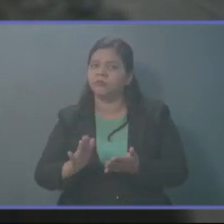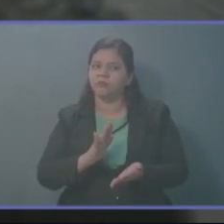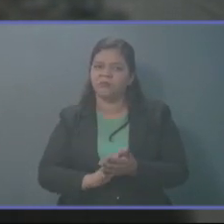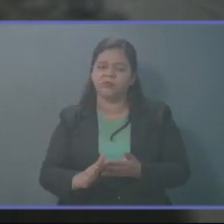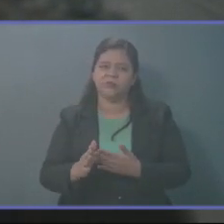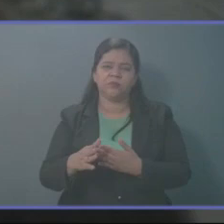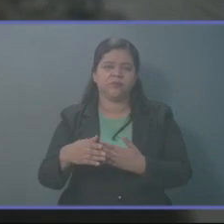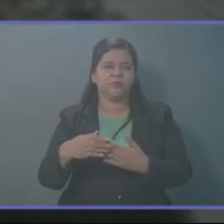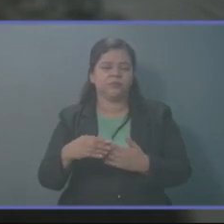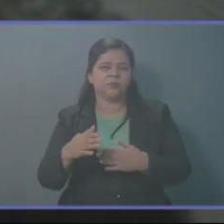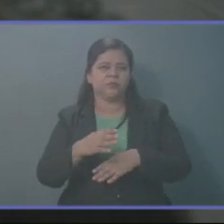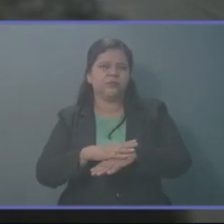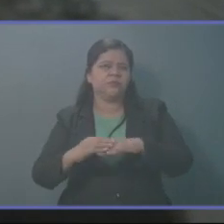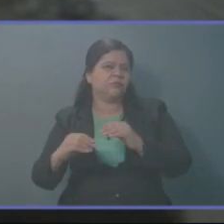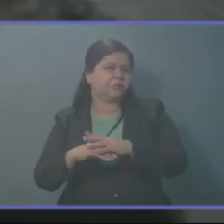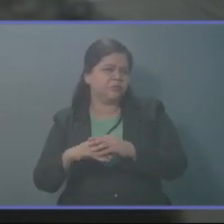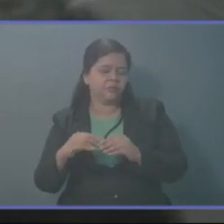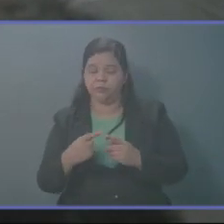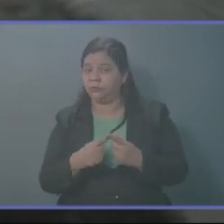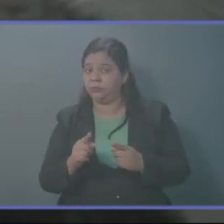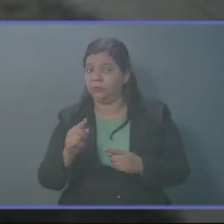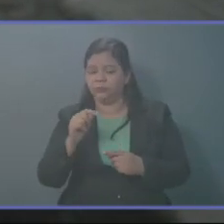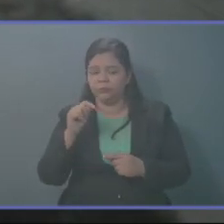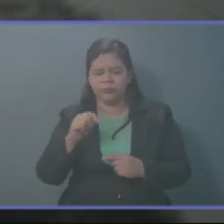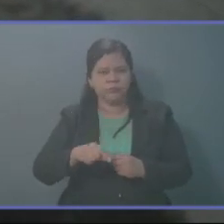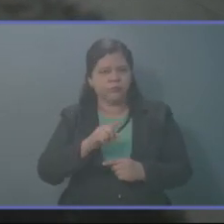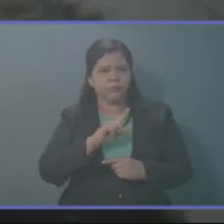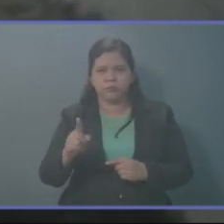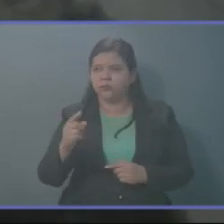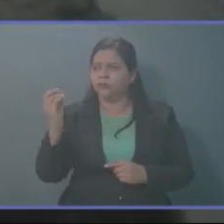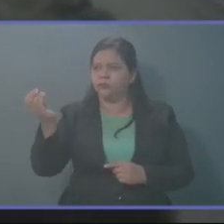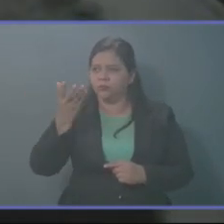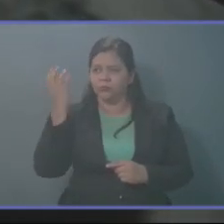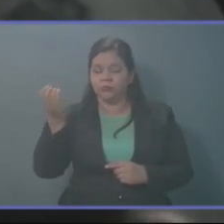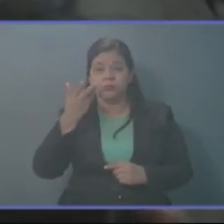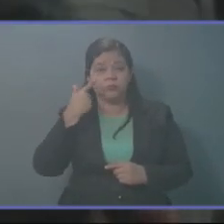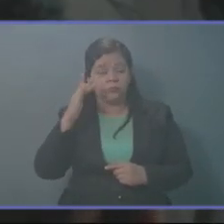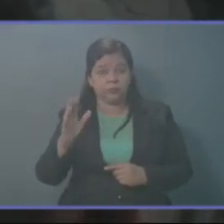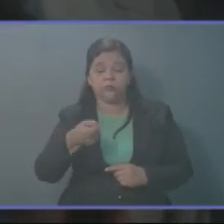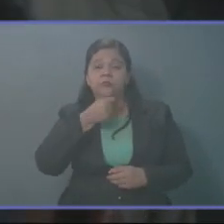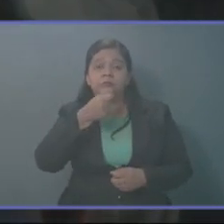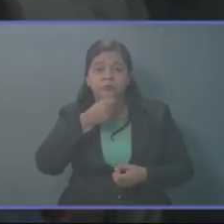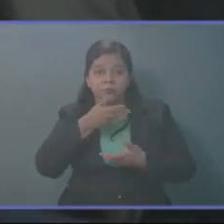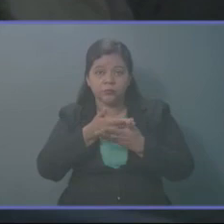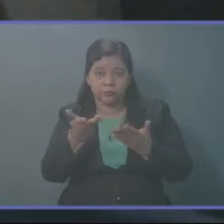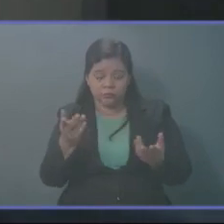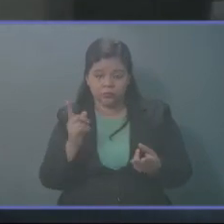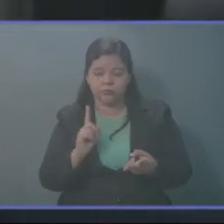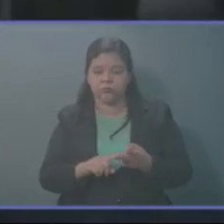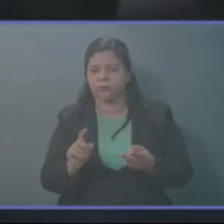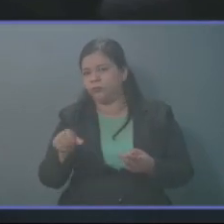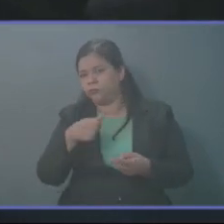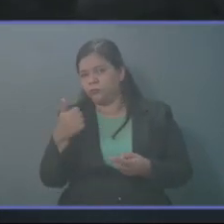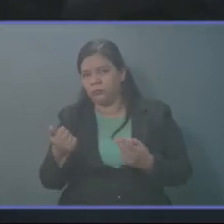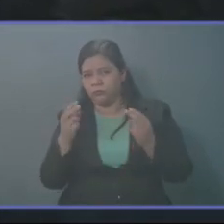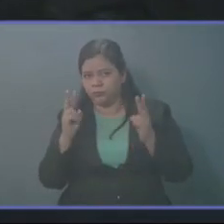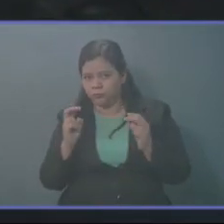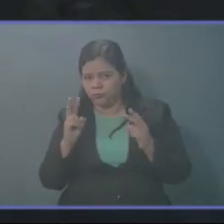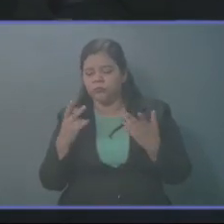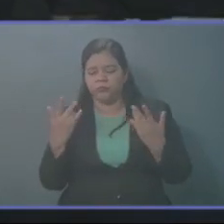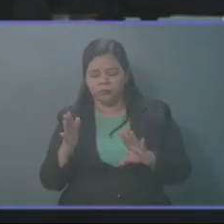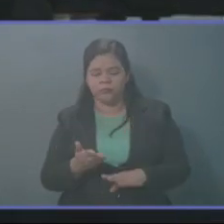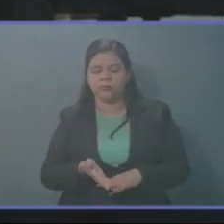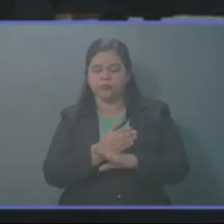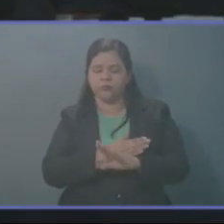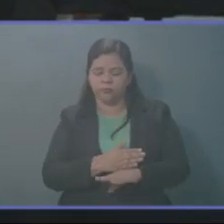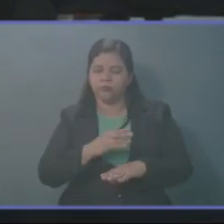una emergencia no tendrían que ser una prioridad para el gobierno, como es el caso de la publicidad, de otros temas que acá ya se han tocado en